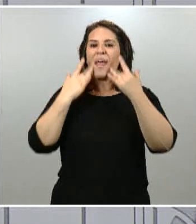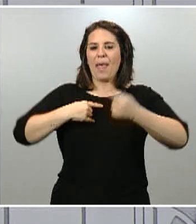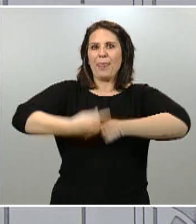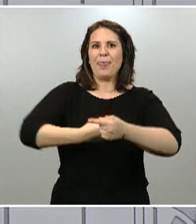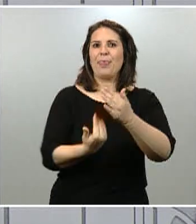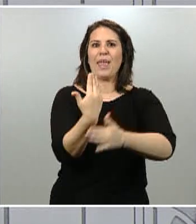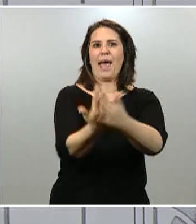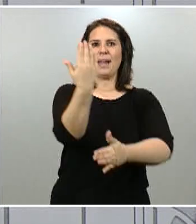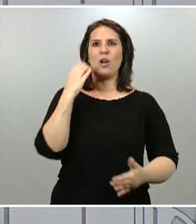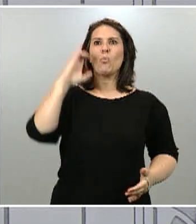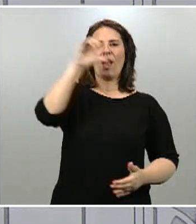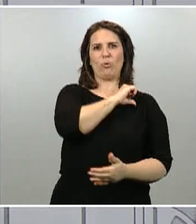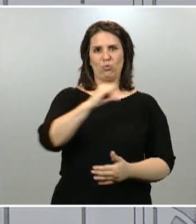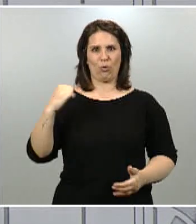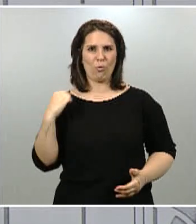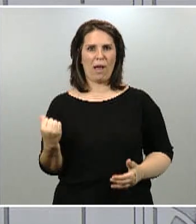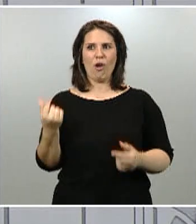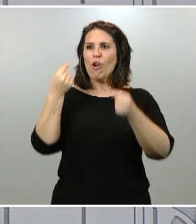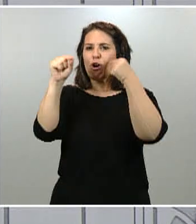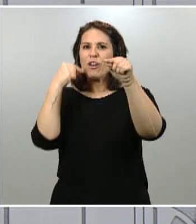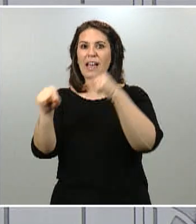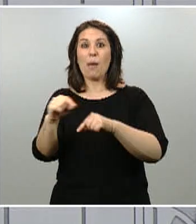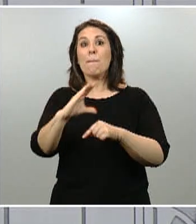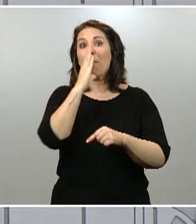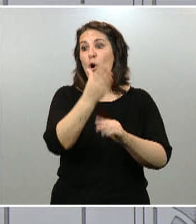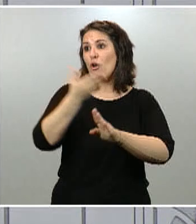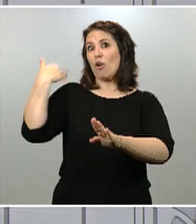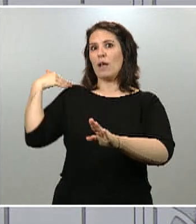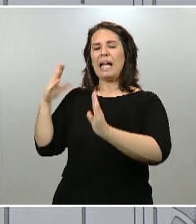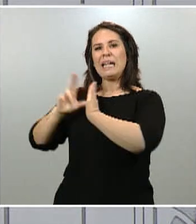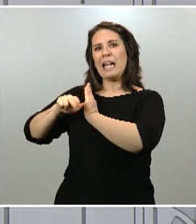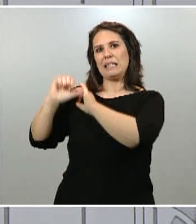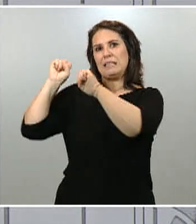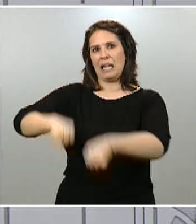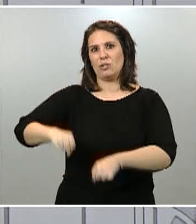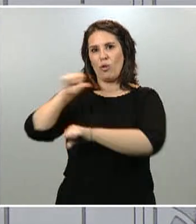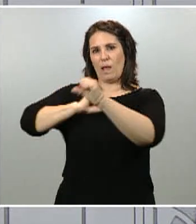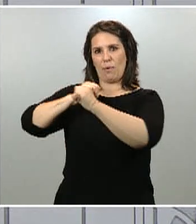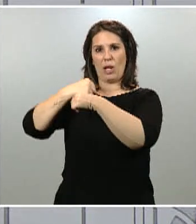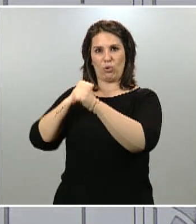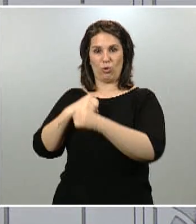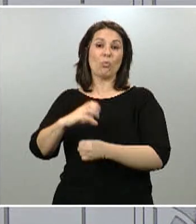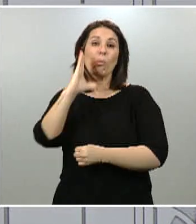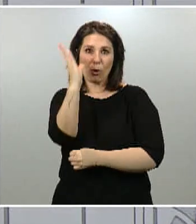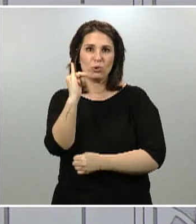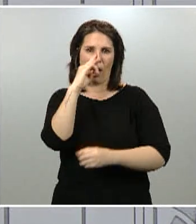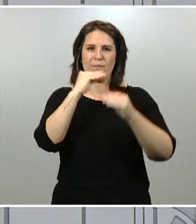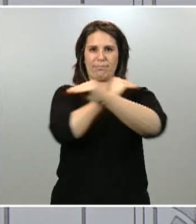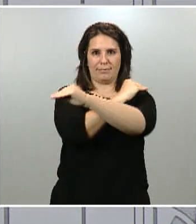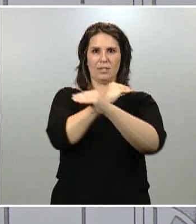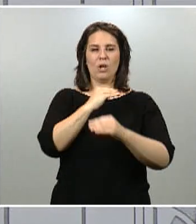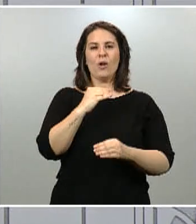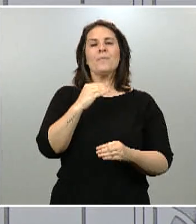comunidad autónoma corrigiendo por el retraso en la notificación por parte de los laboratorios. Yo entiendo que estas cosas